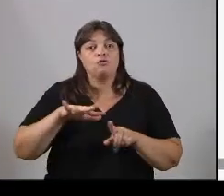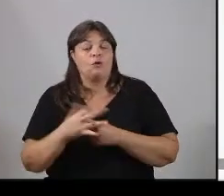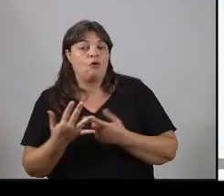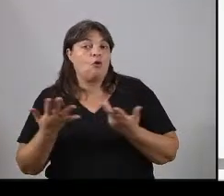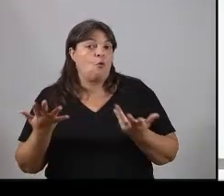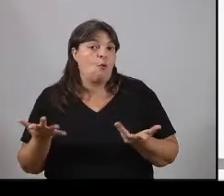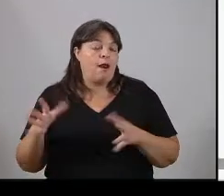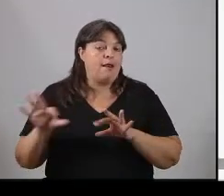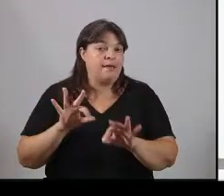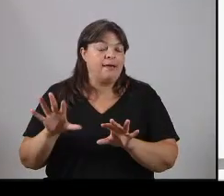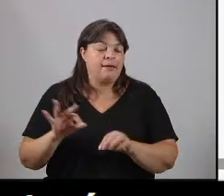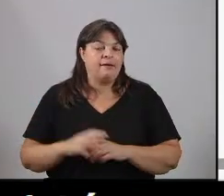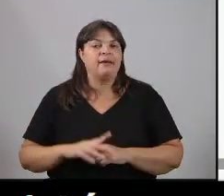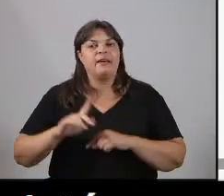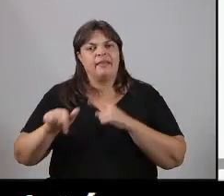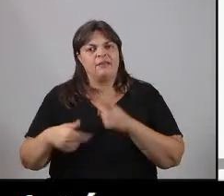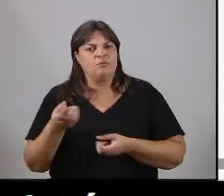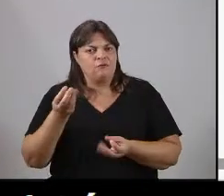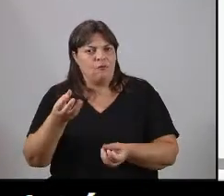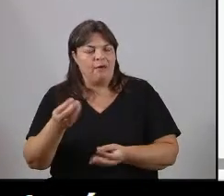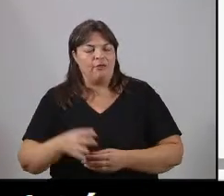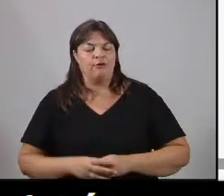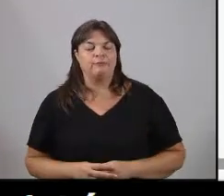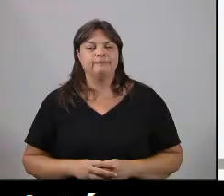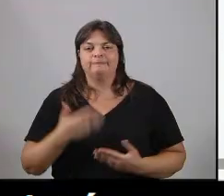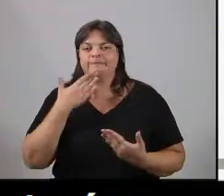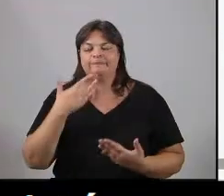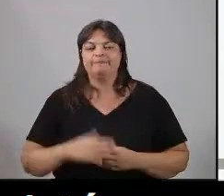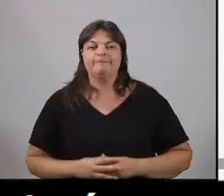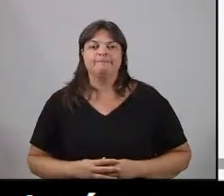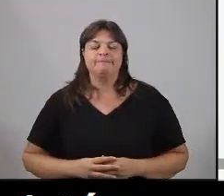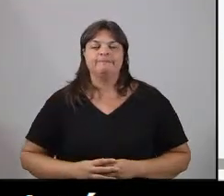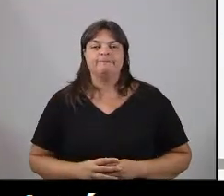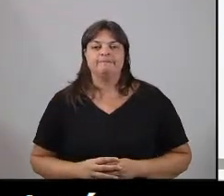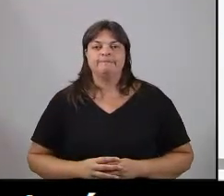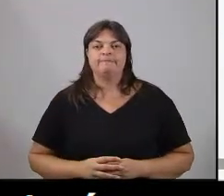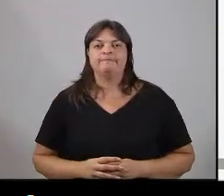se elige. Luego le trasladamos esa información. Gracias.